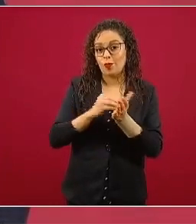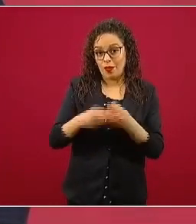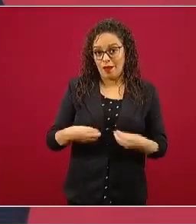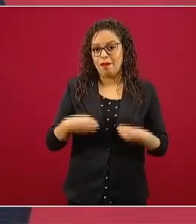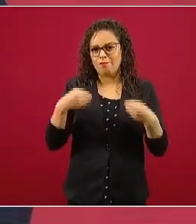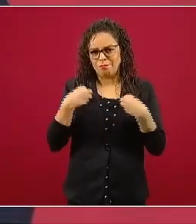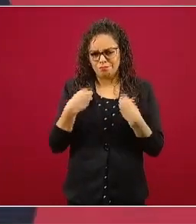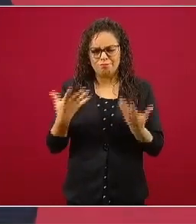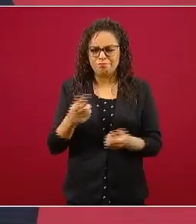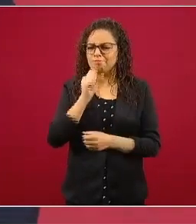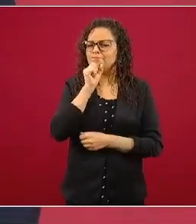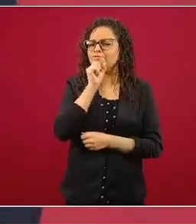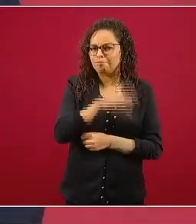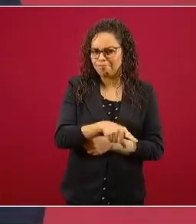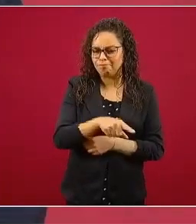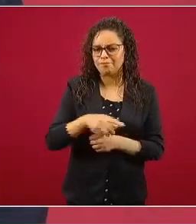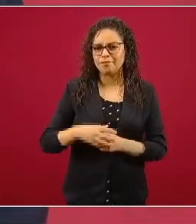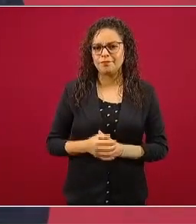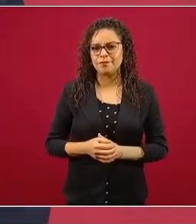no?